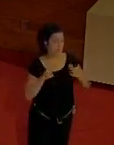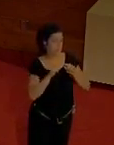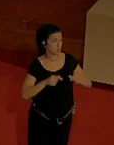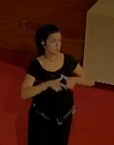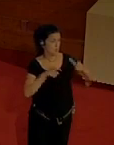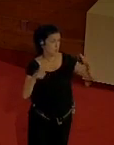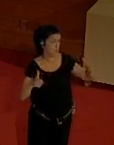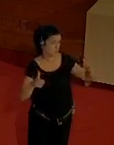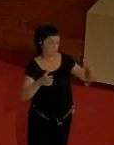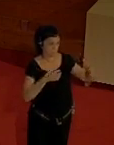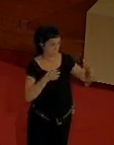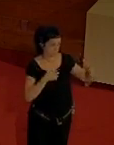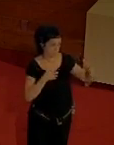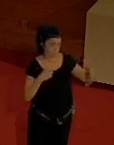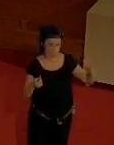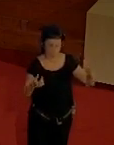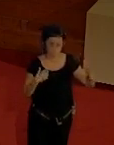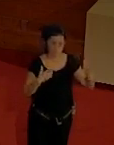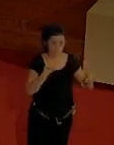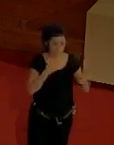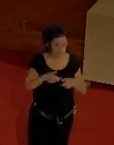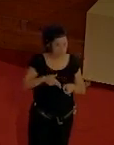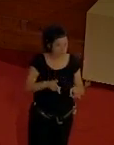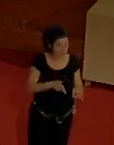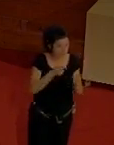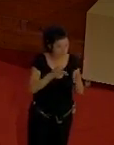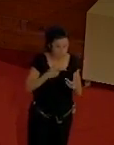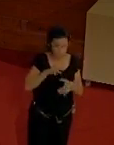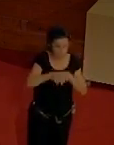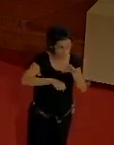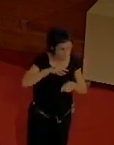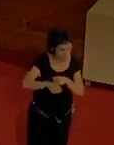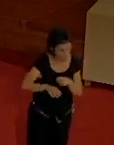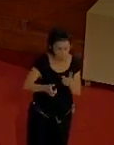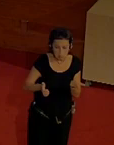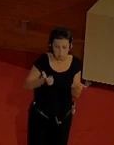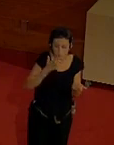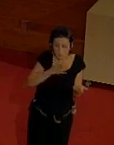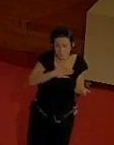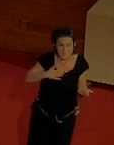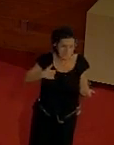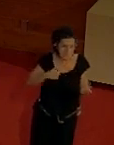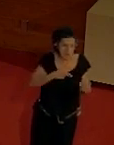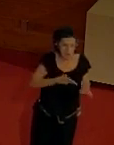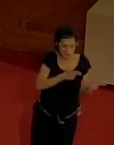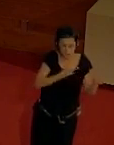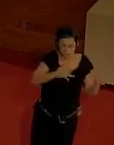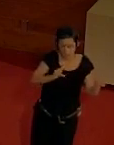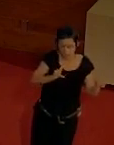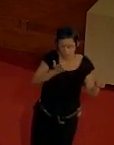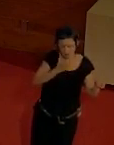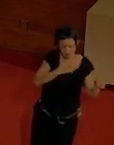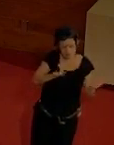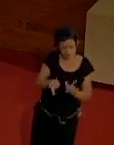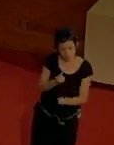Vais a aumentar el presupuesto de defensa y Vais a comprar armas pu si os sirve de algo yo tengo armas y por tanto os las puedo vender